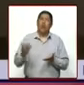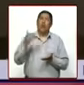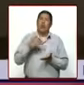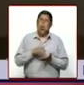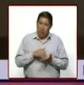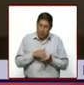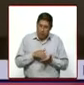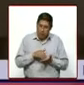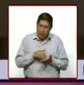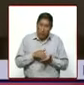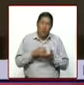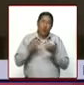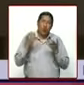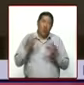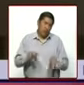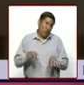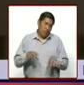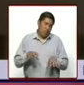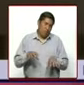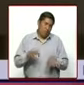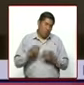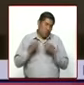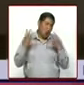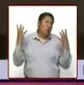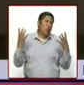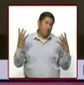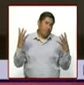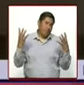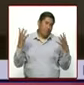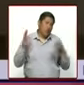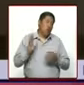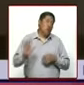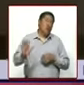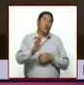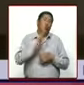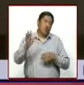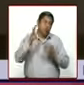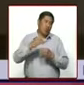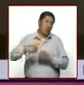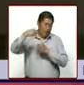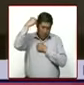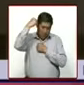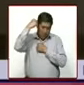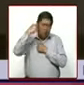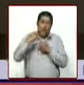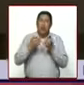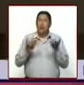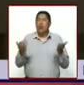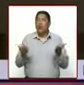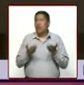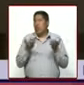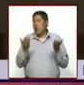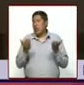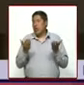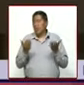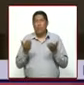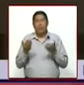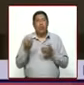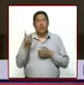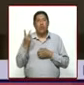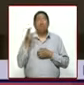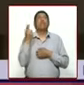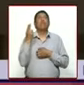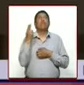la falta de empatía y la indolencia que existe desde las filas del movimiento al socialismo, donde vistas y arcistas una vez más